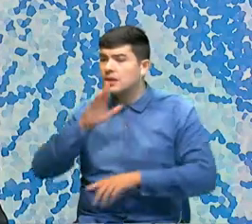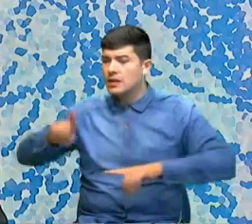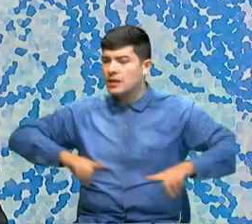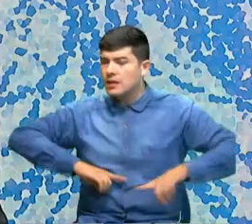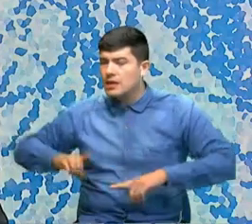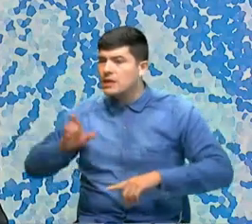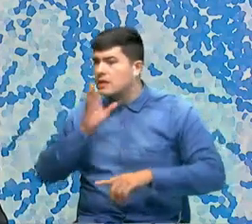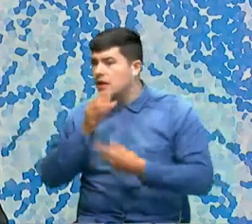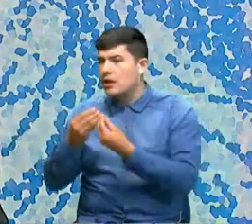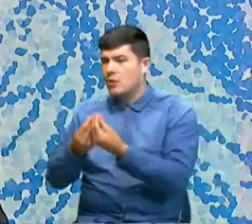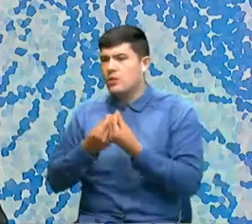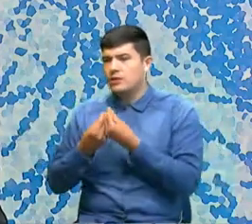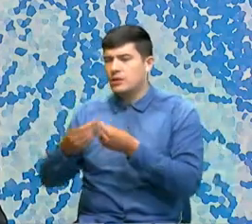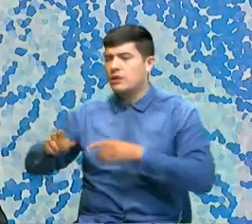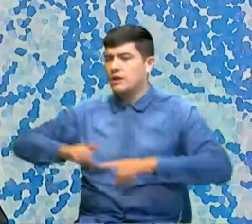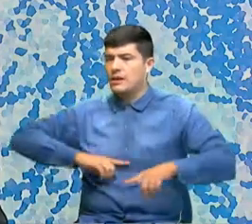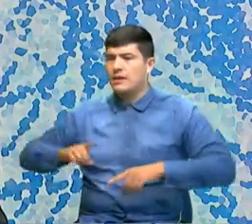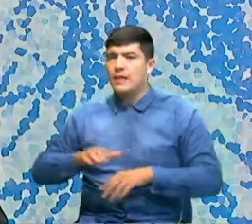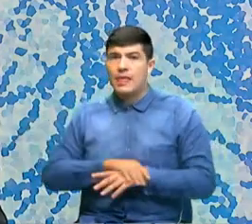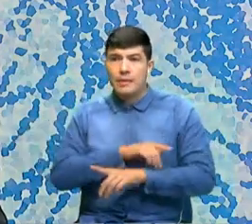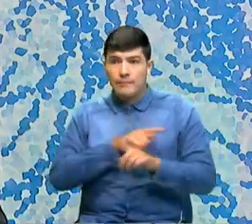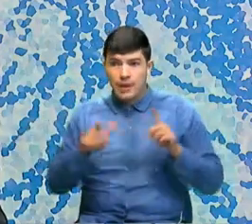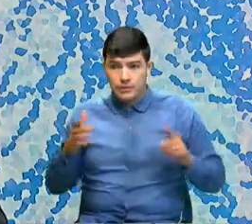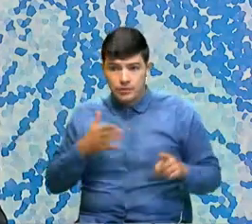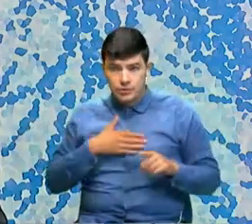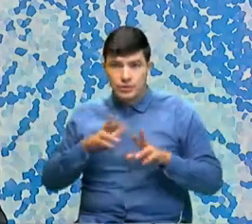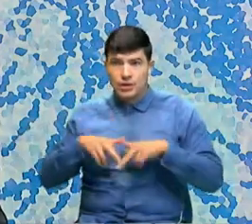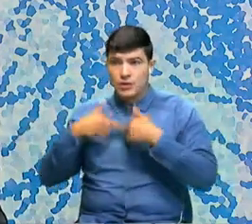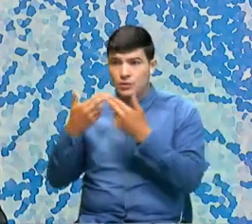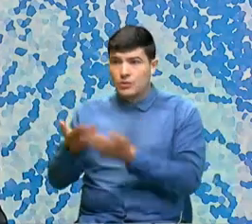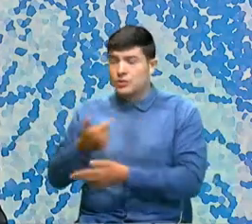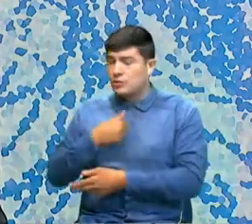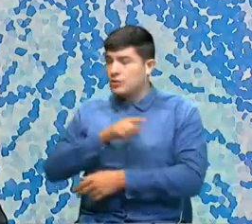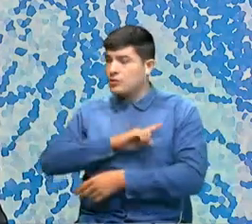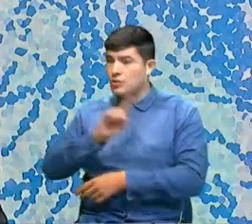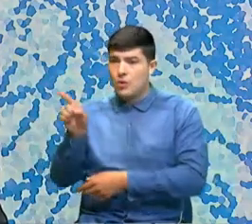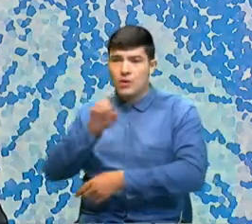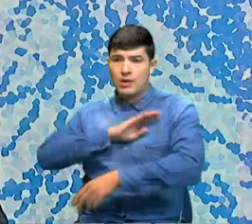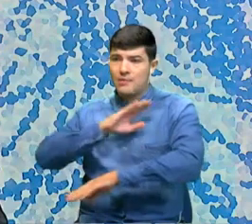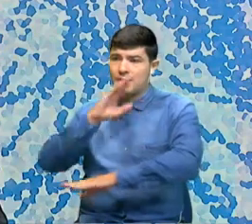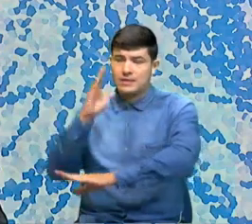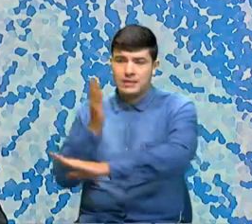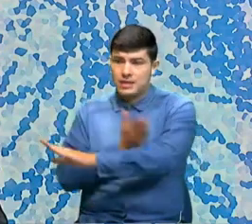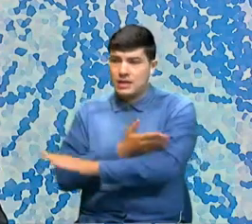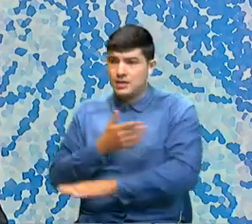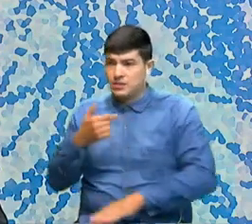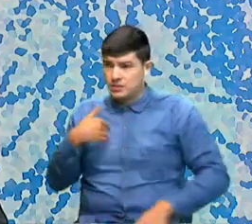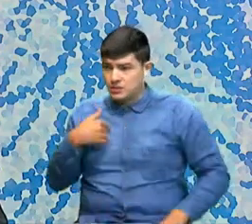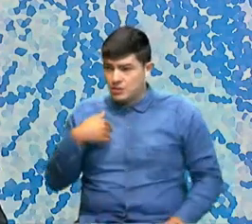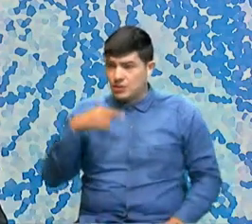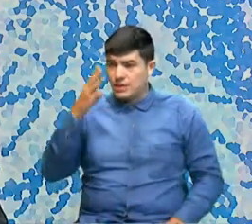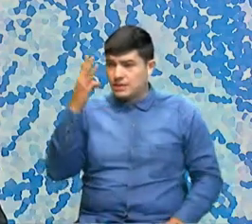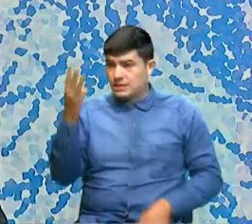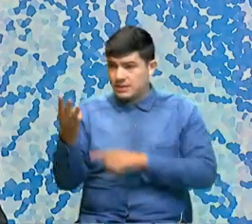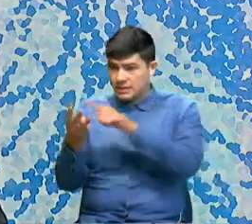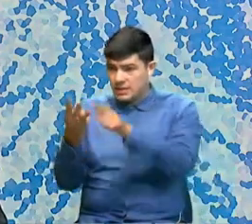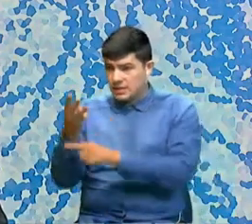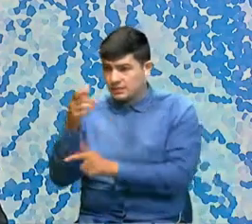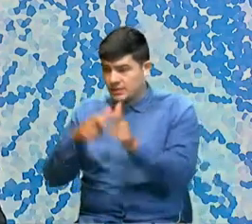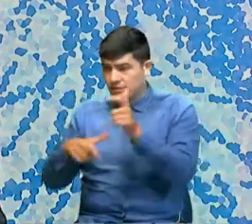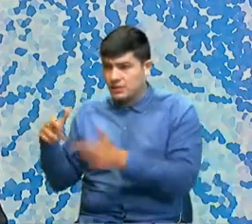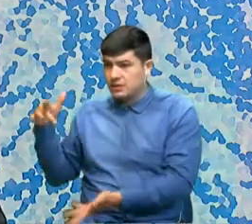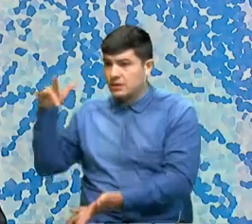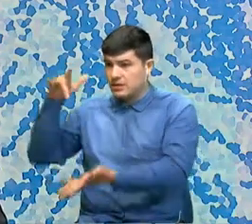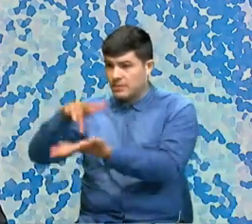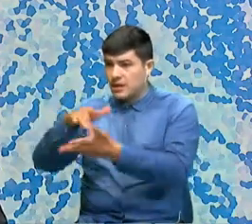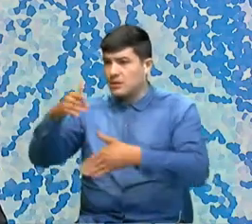nombra el consejo de administración. Pero si yo en la asamblea no tengo la capacidad, uh-huh, de que esos 3 vayan en forma